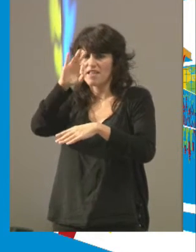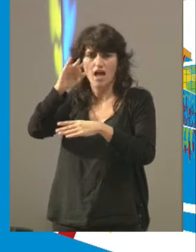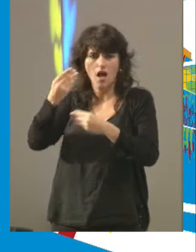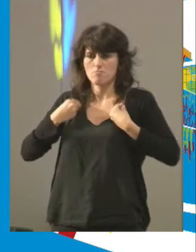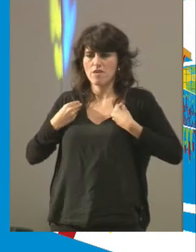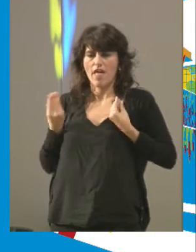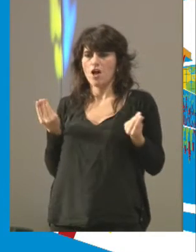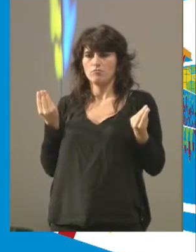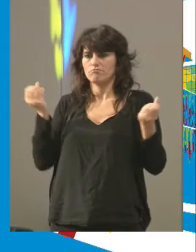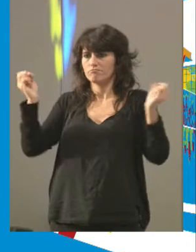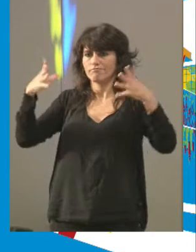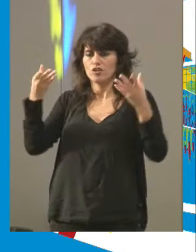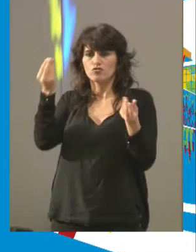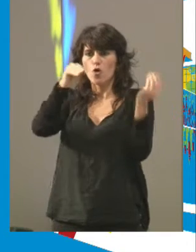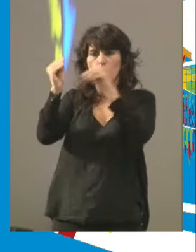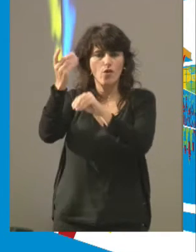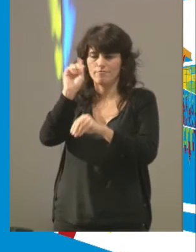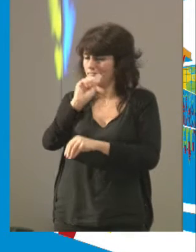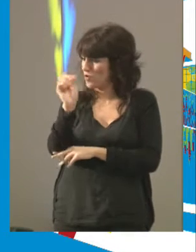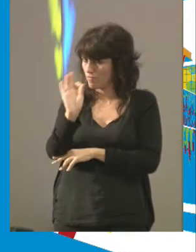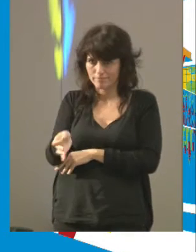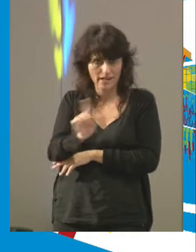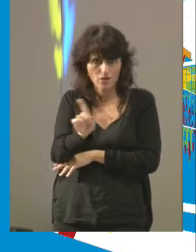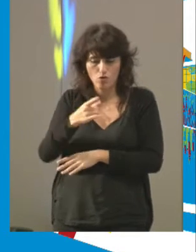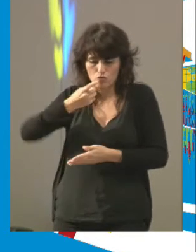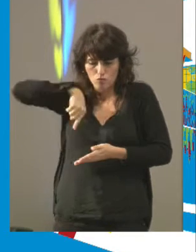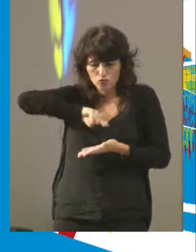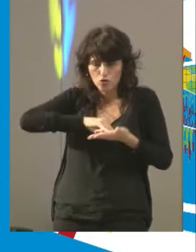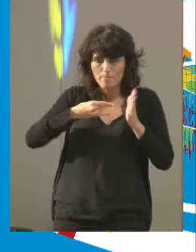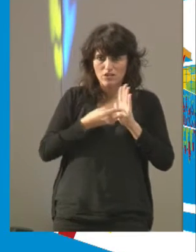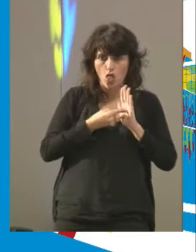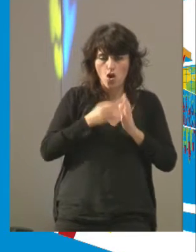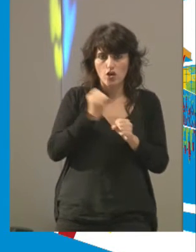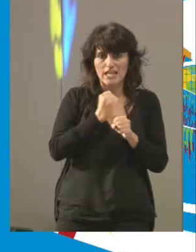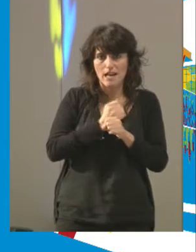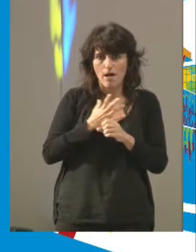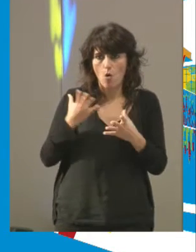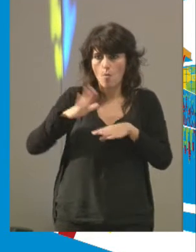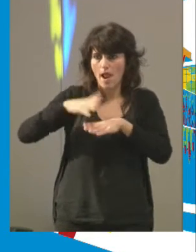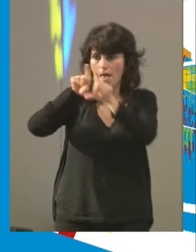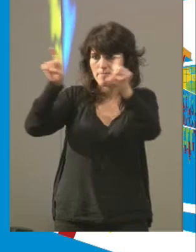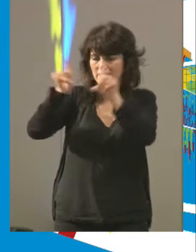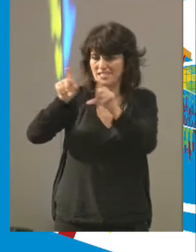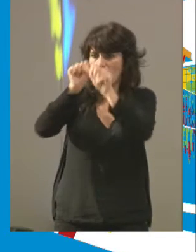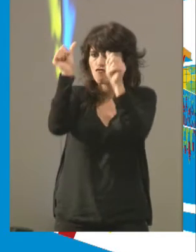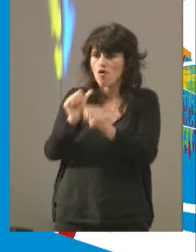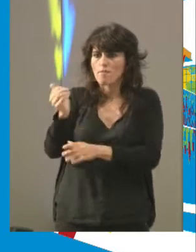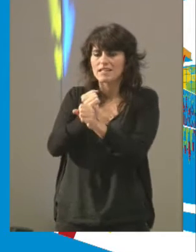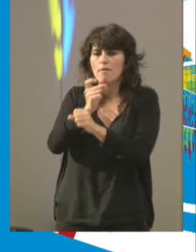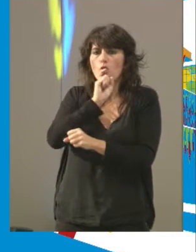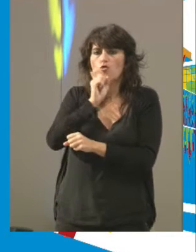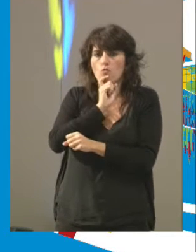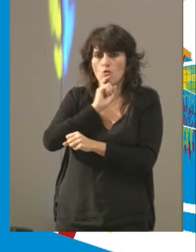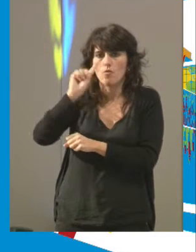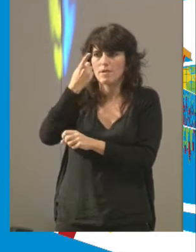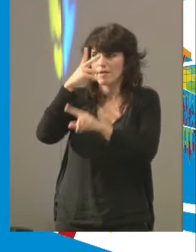Y no es cierto. Nosotros tenemos una metodología de trabajo con las empresas. Y la forma de trabajar con ellas primero es analizar